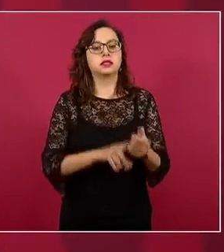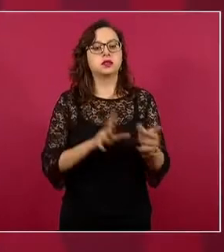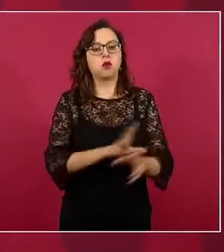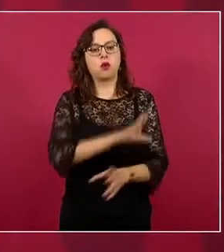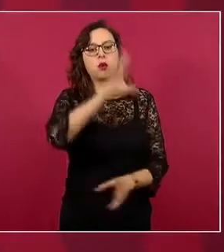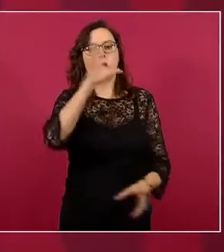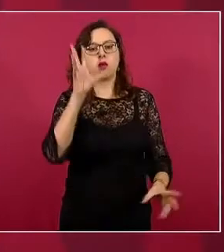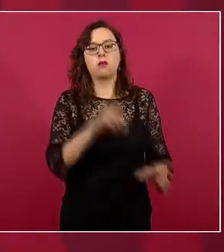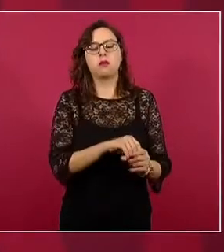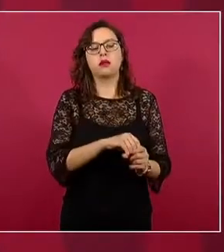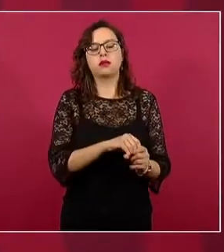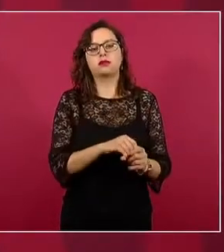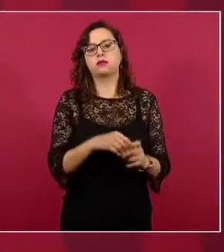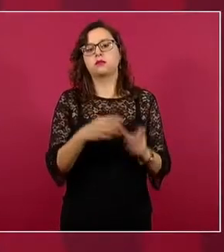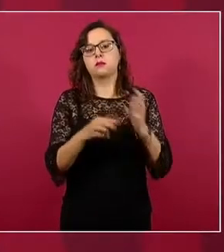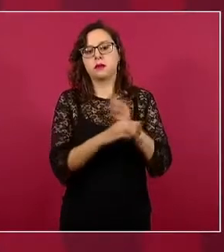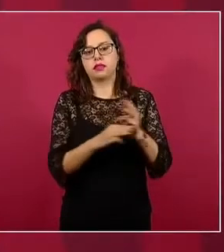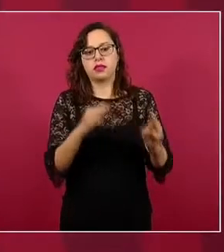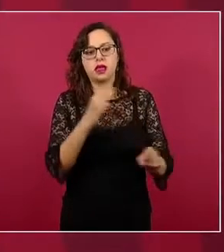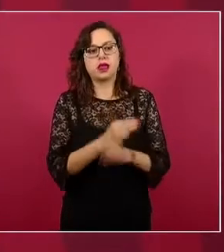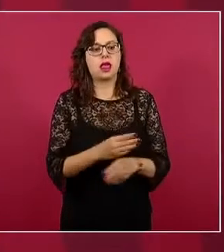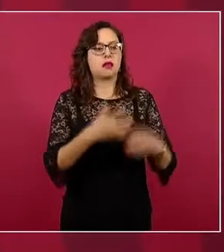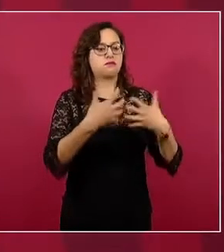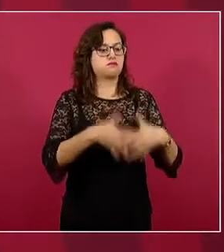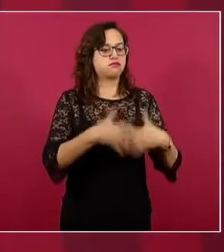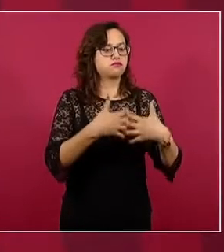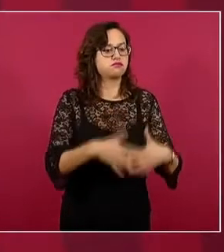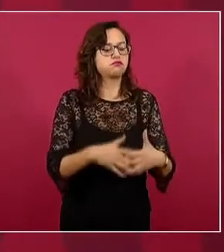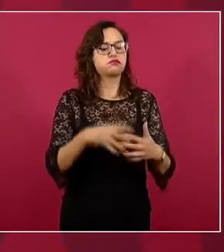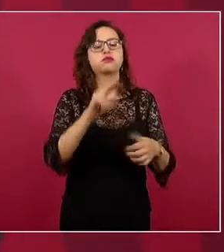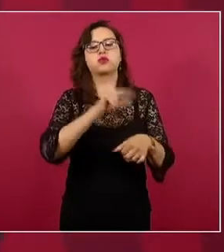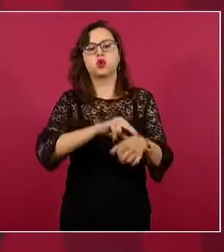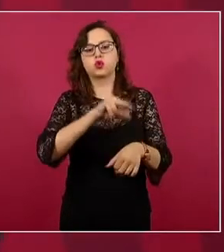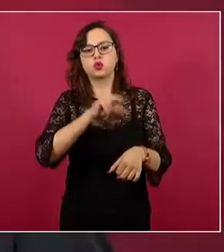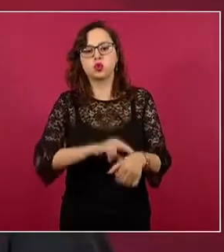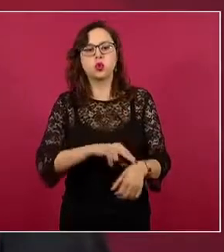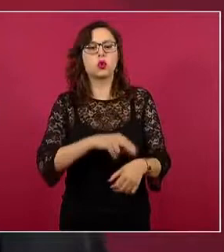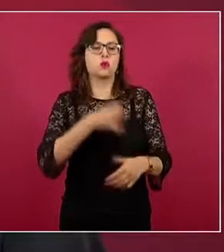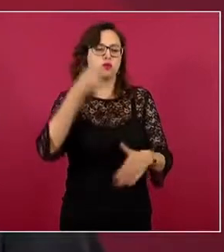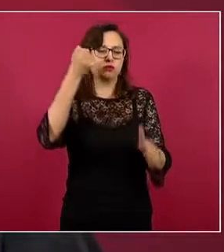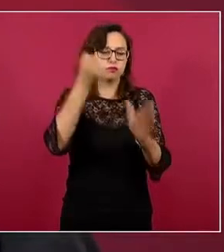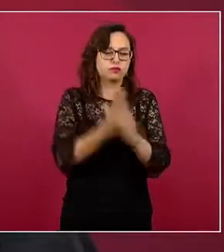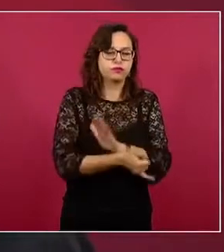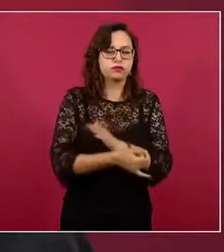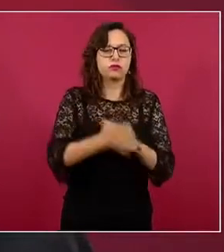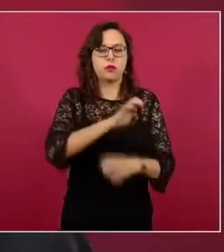necesarios, que se tengan todos los médicos, los especialistas,